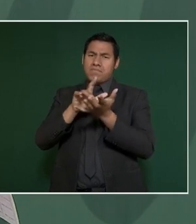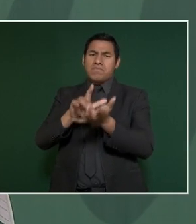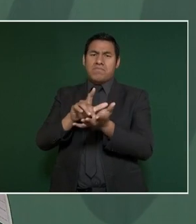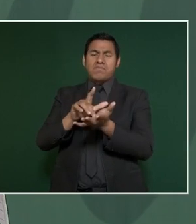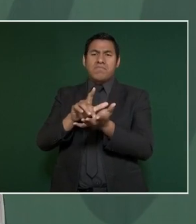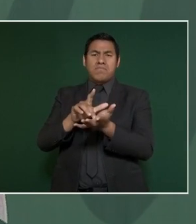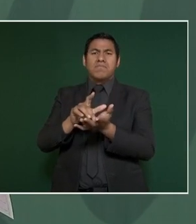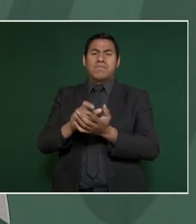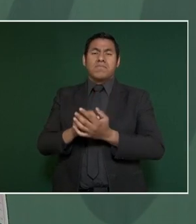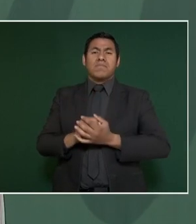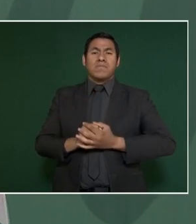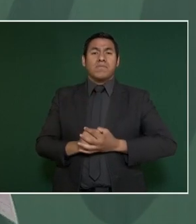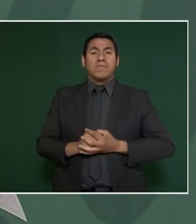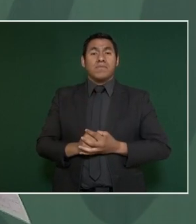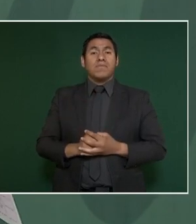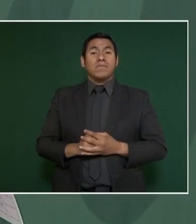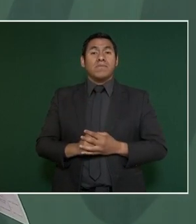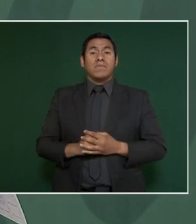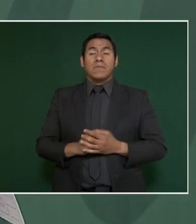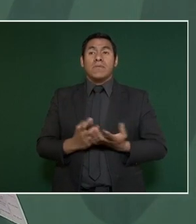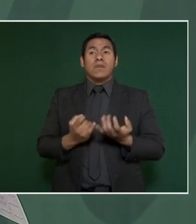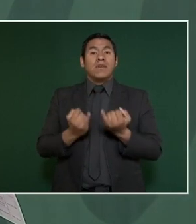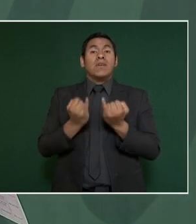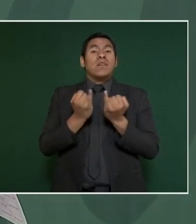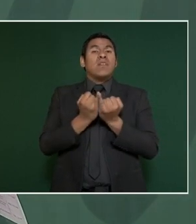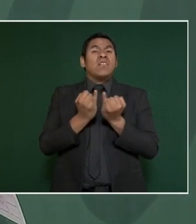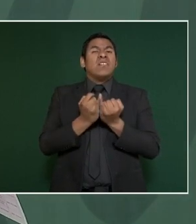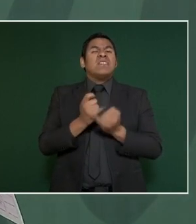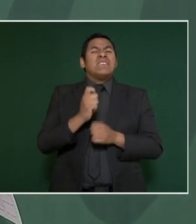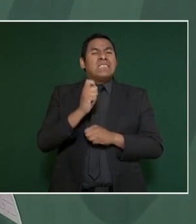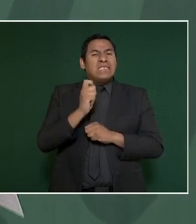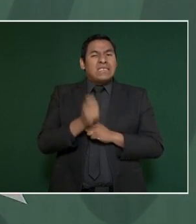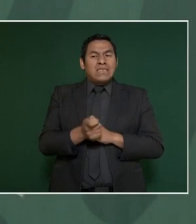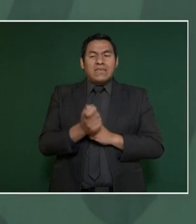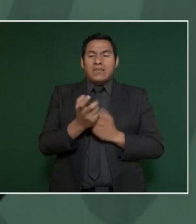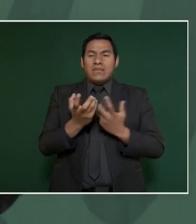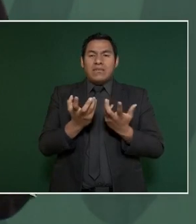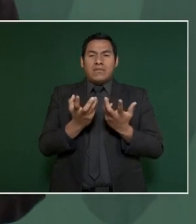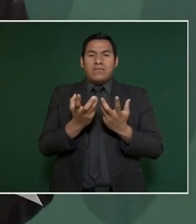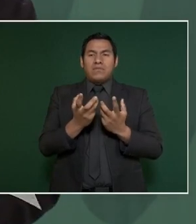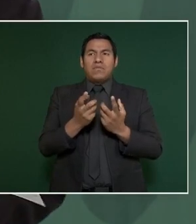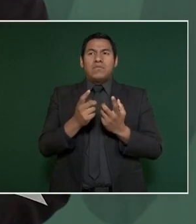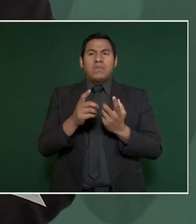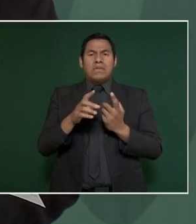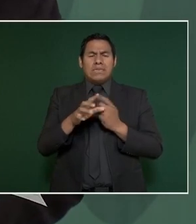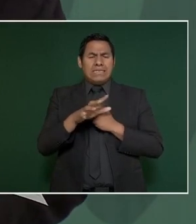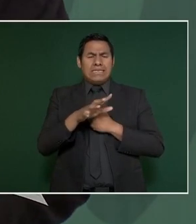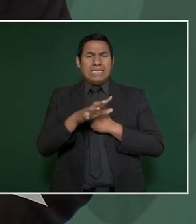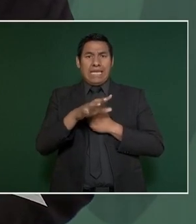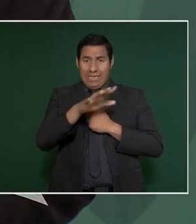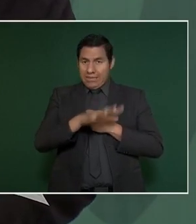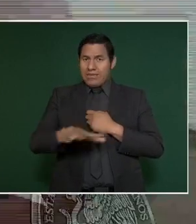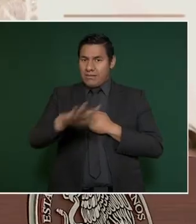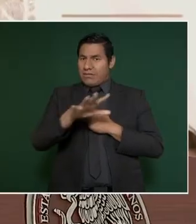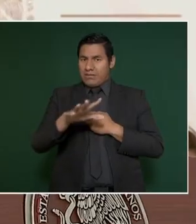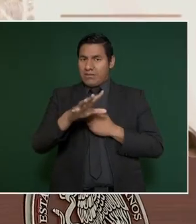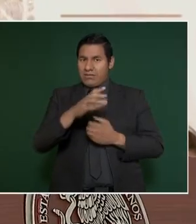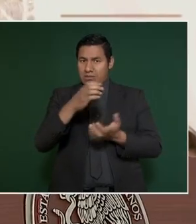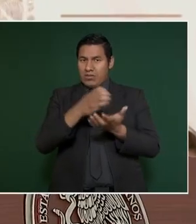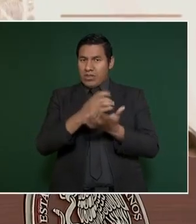se está and eh Solo en